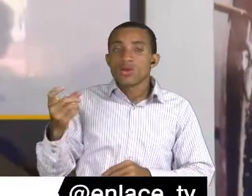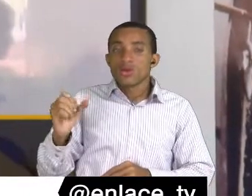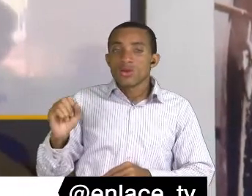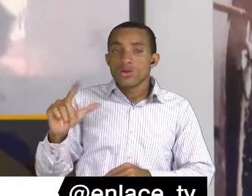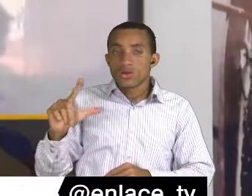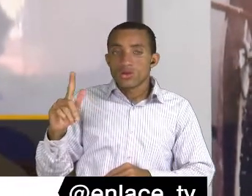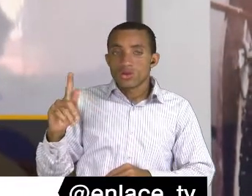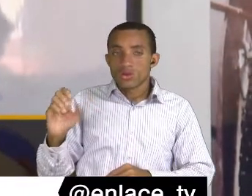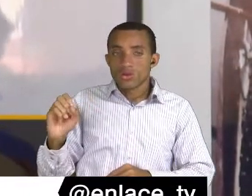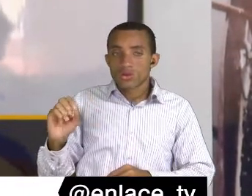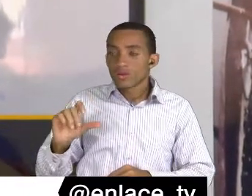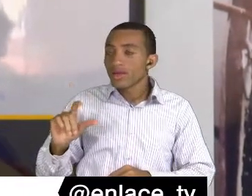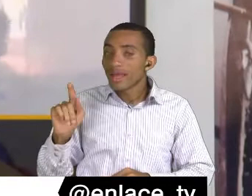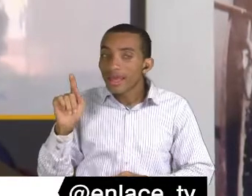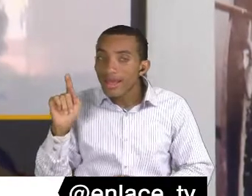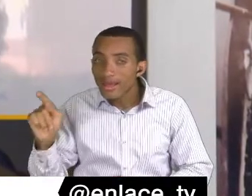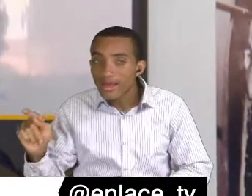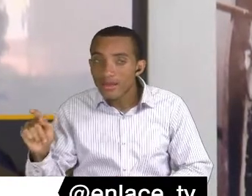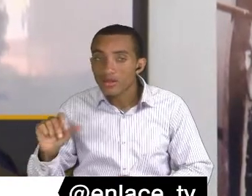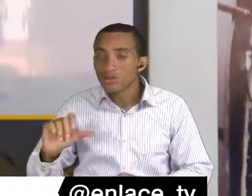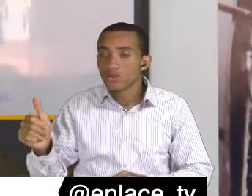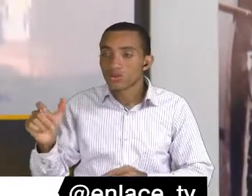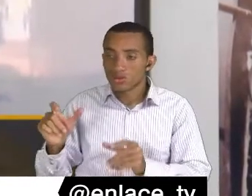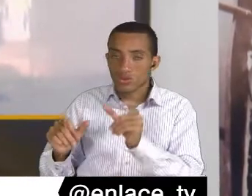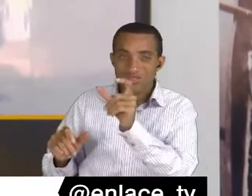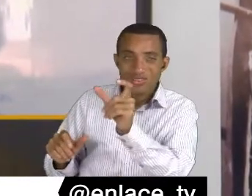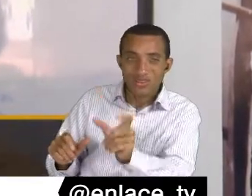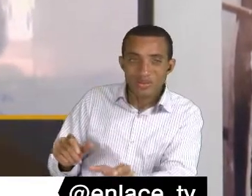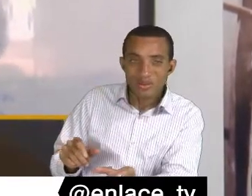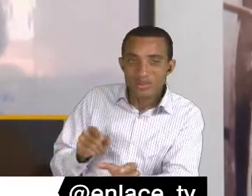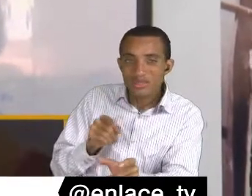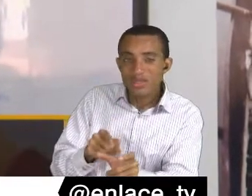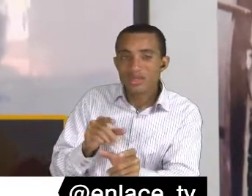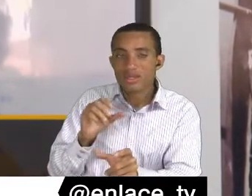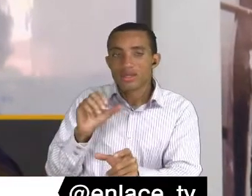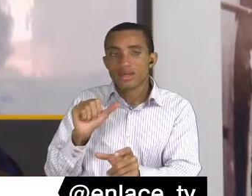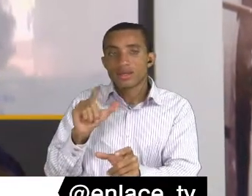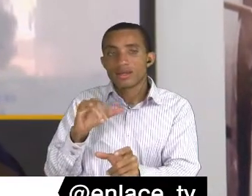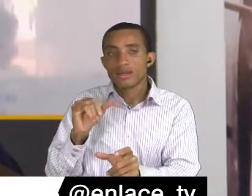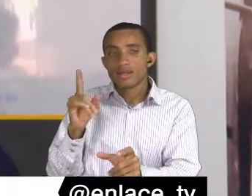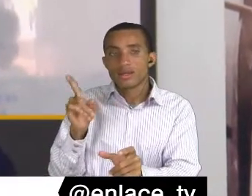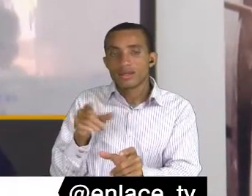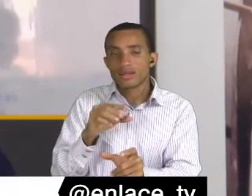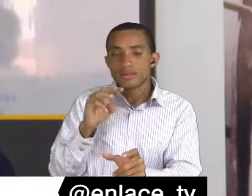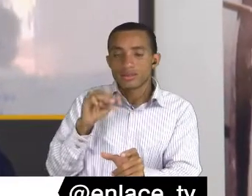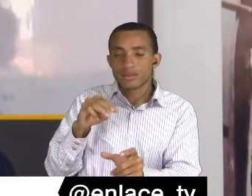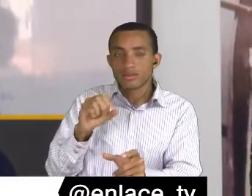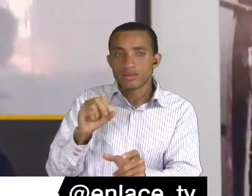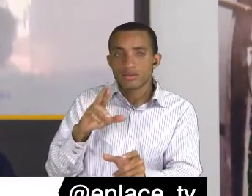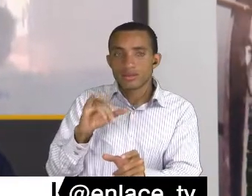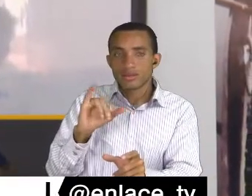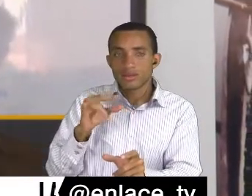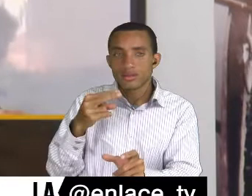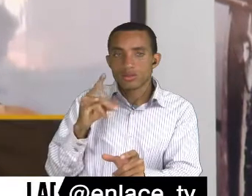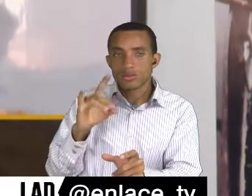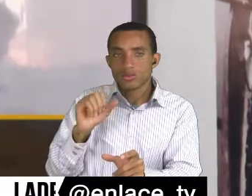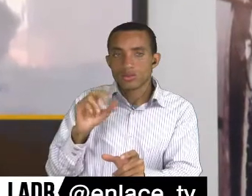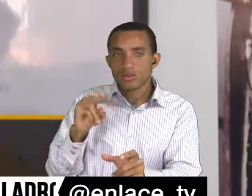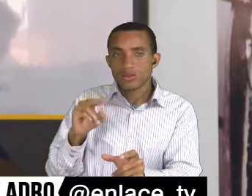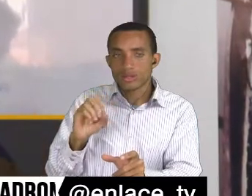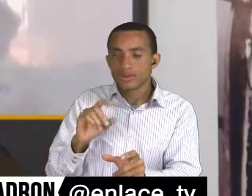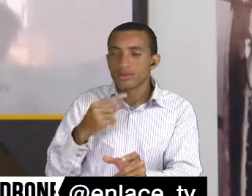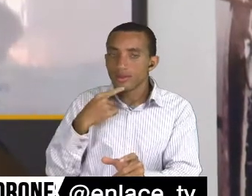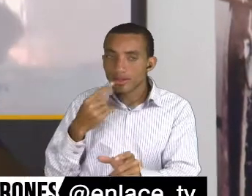y alias Marihuano son los que dan las órdenes de publicar los comunicados de